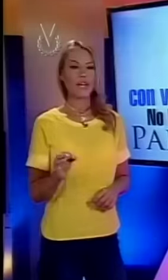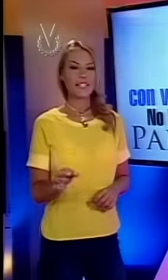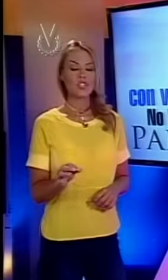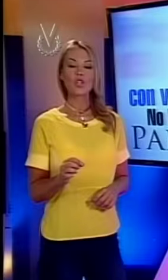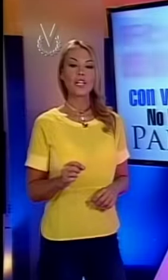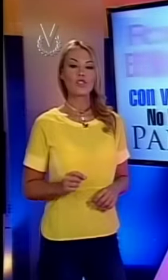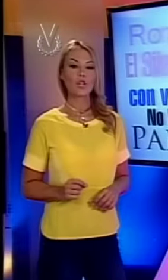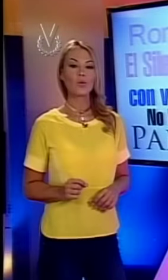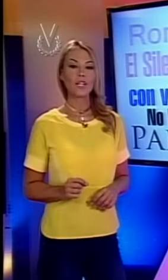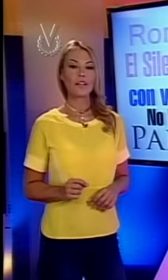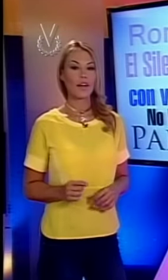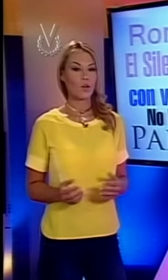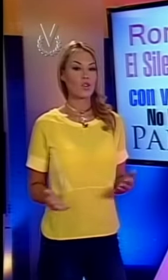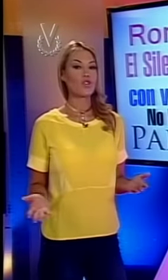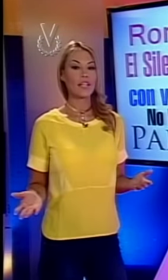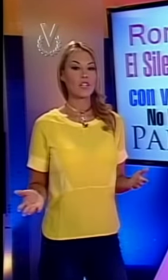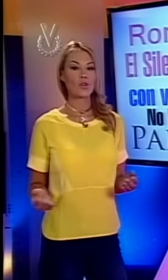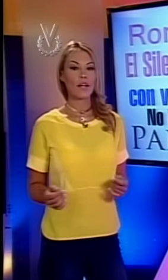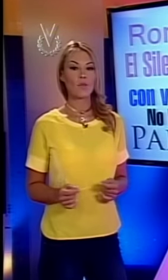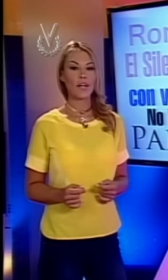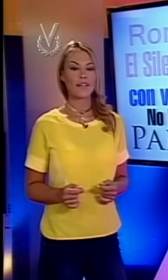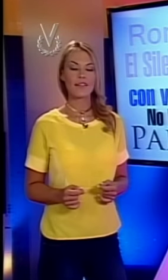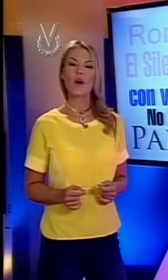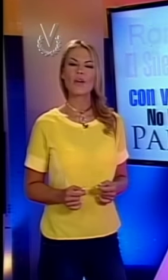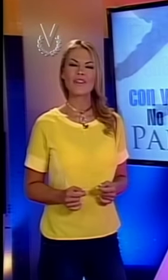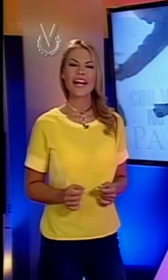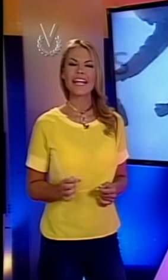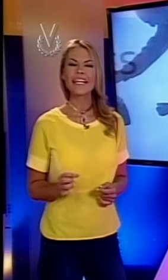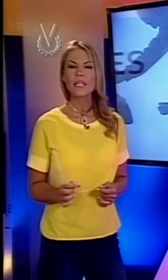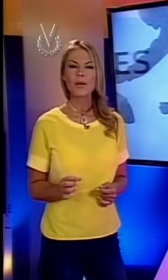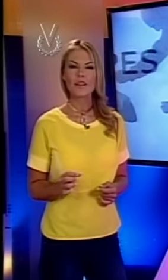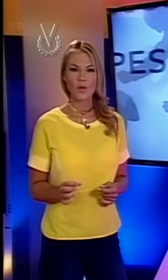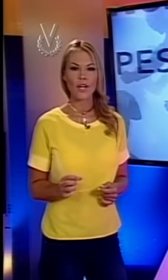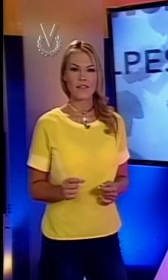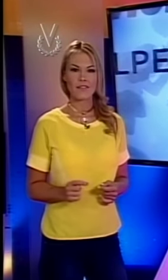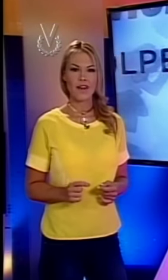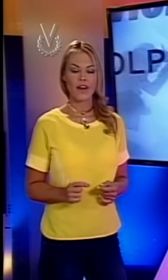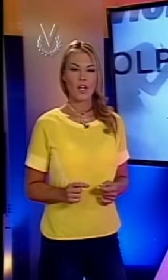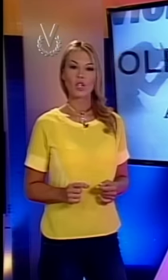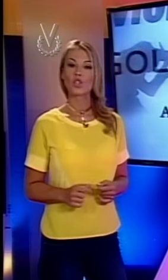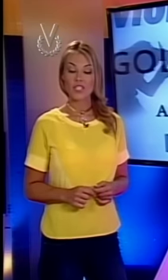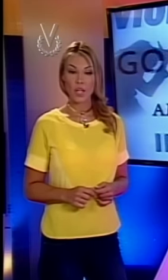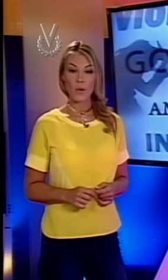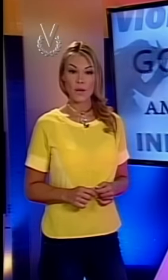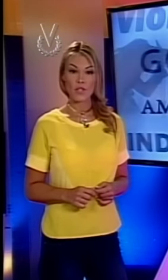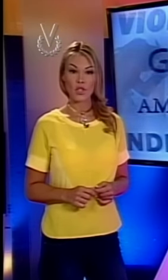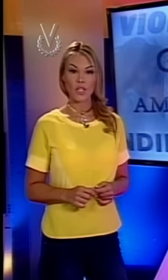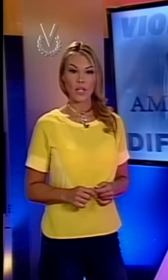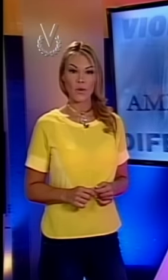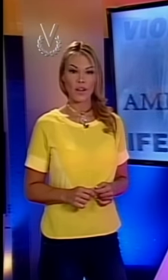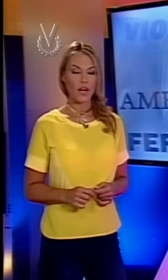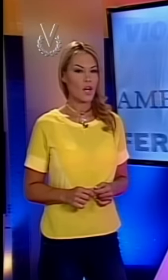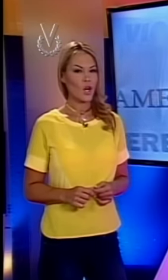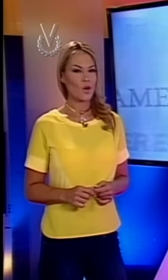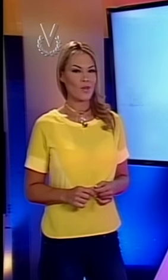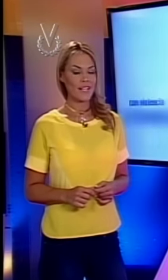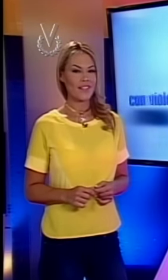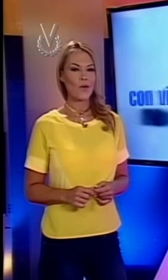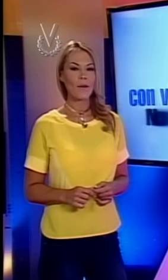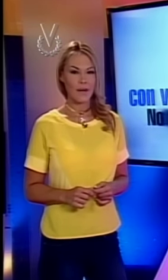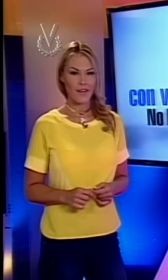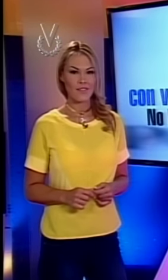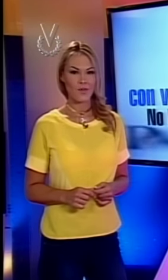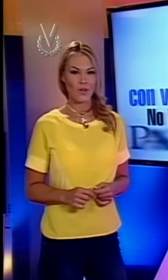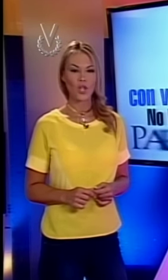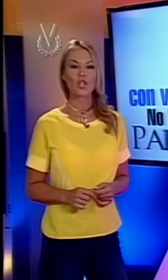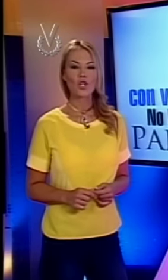La Organización de Naciones Unidas reconoce el derecho de las mujeres a una vida libre de violencia. Noticiero Venevisión te recuerda, con violencia